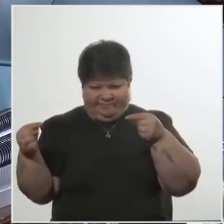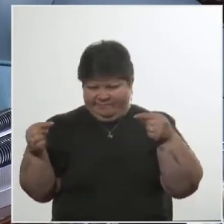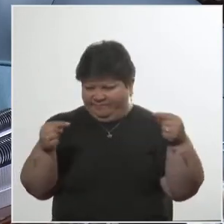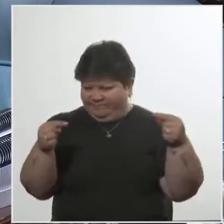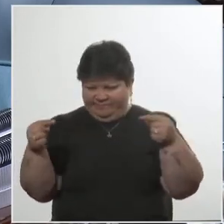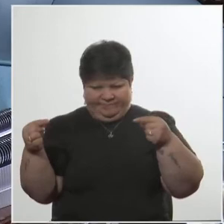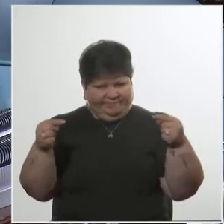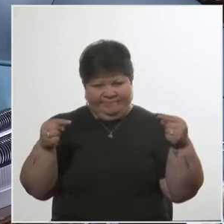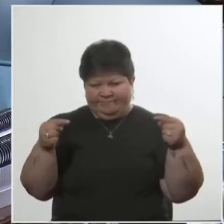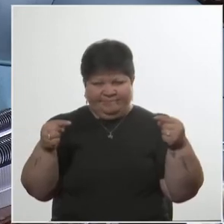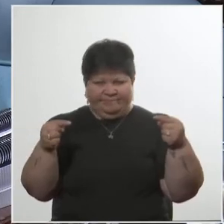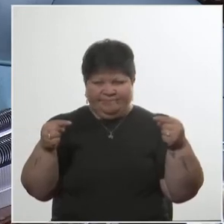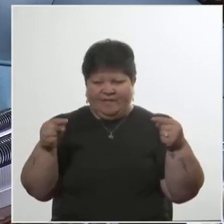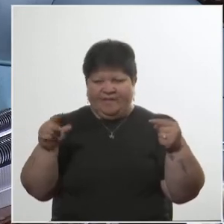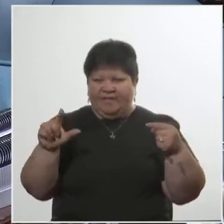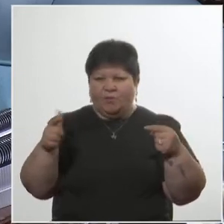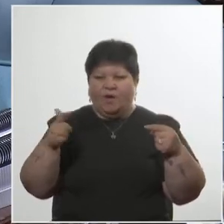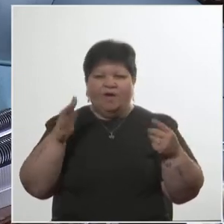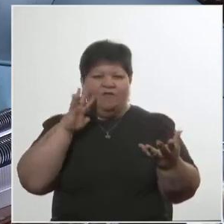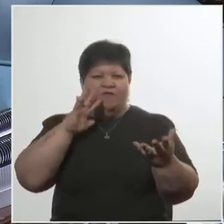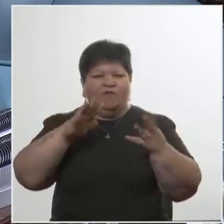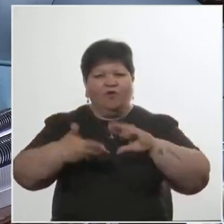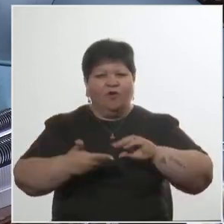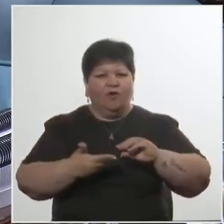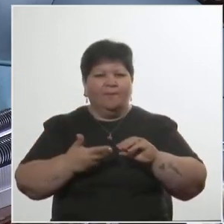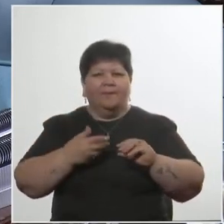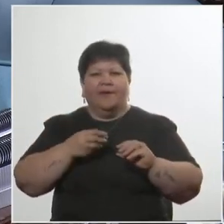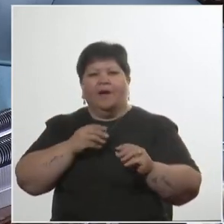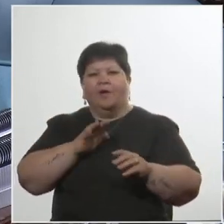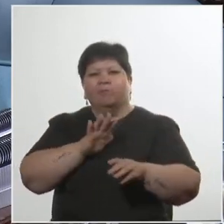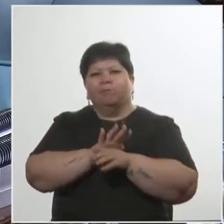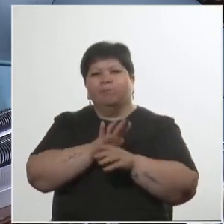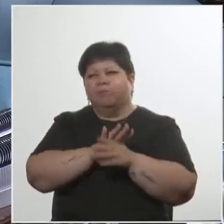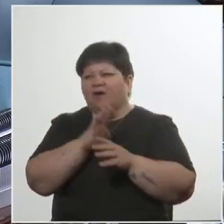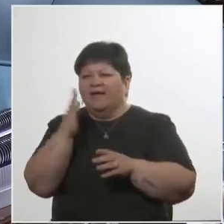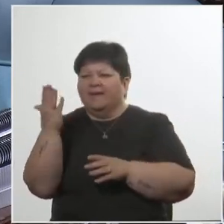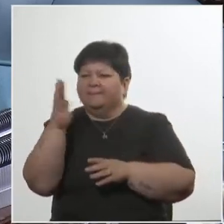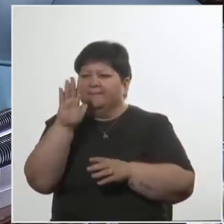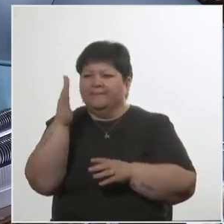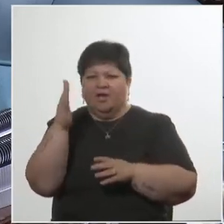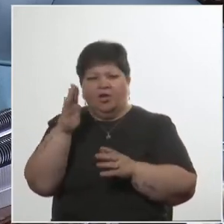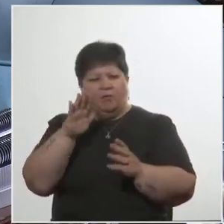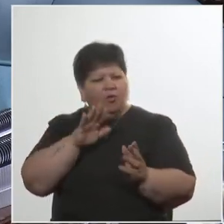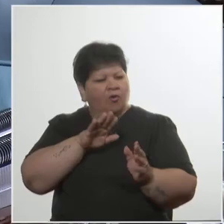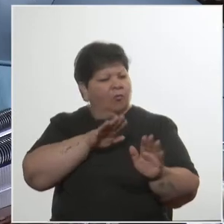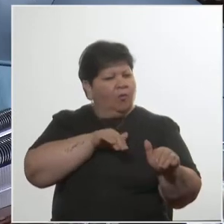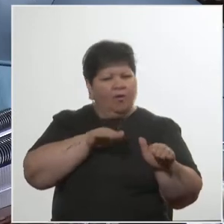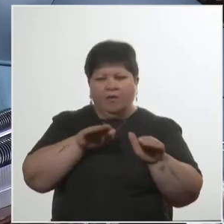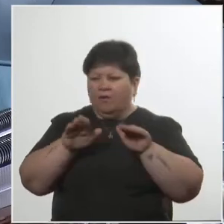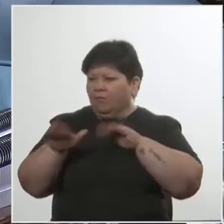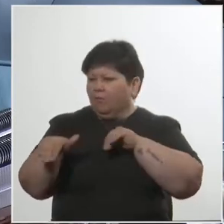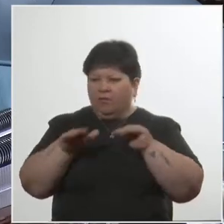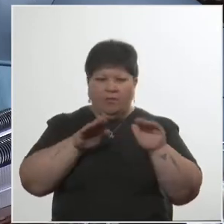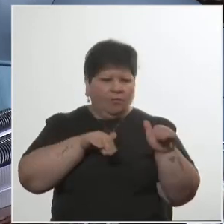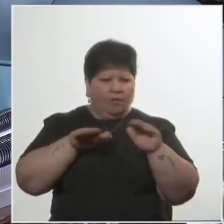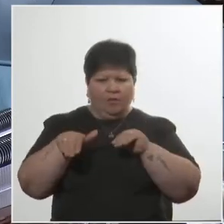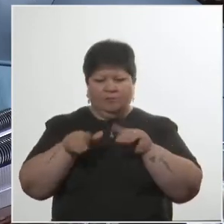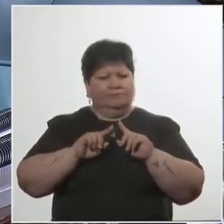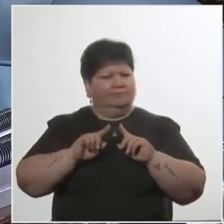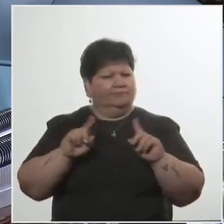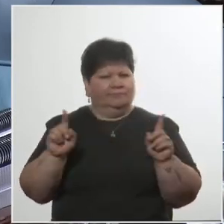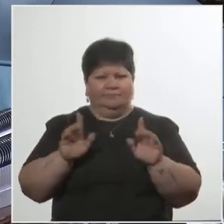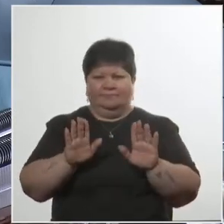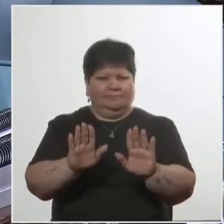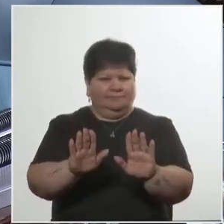acá No hay un espejo donde una cosa sea igual que la otra no es así no se trata de eso porque